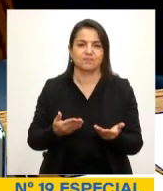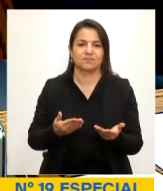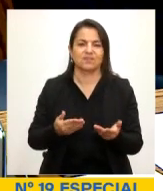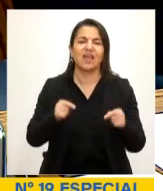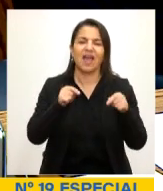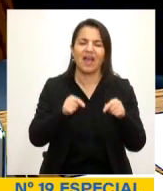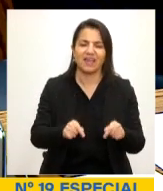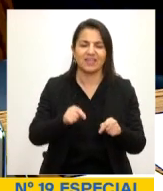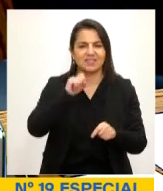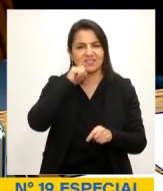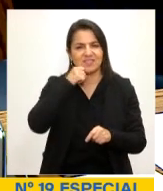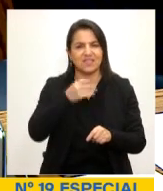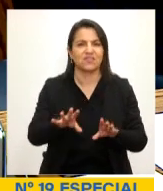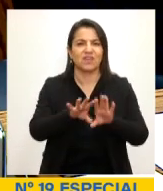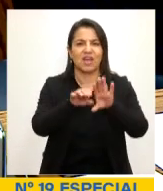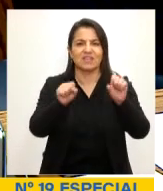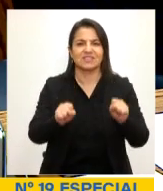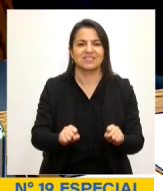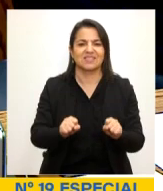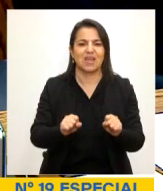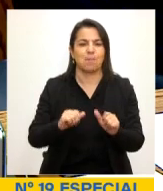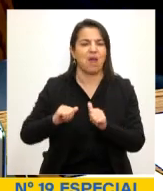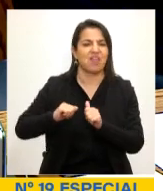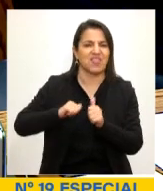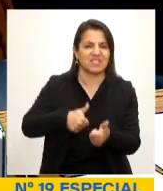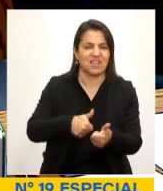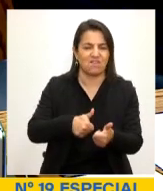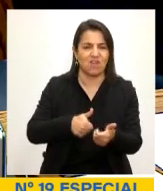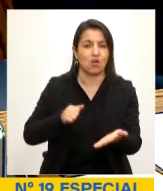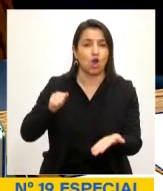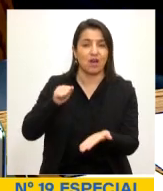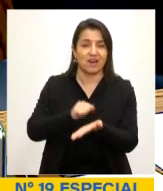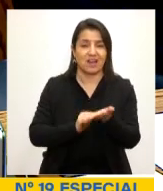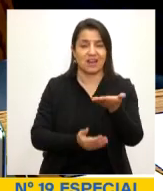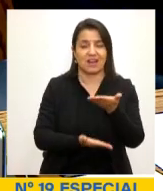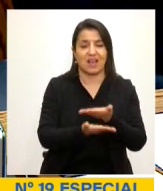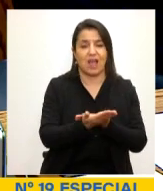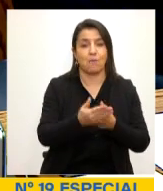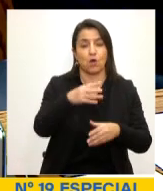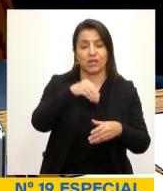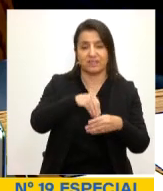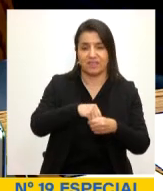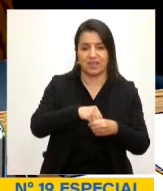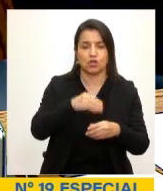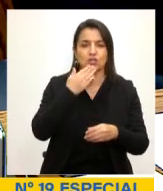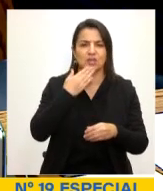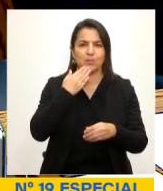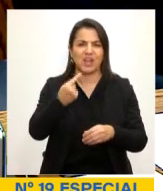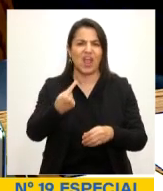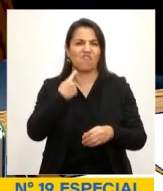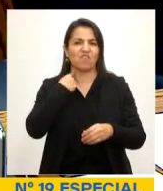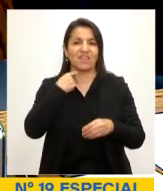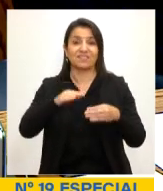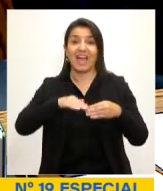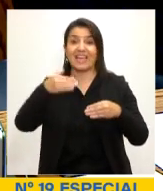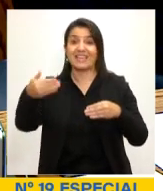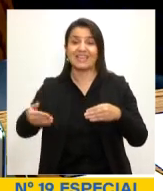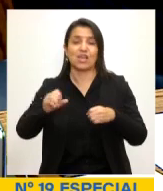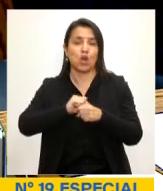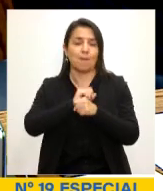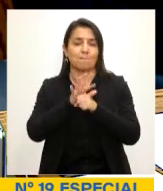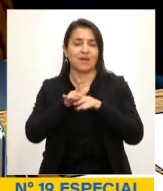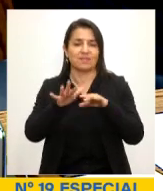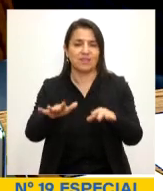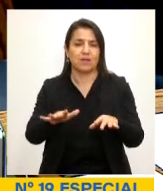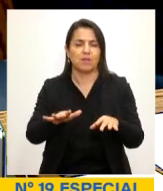el resultado de un sistema que ha sido desafiado tanto por demandas internas como por cho externos como la pandemia o es más bien el producto de años de